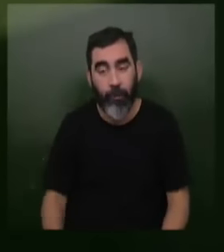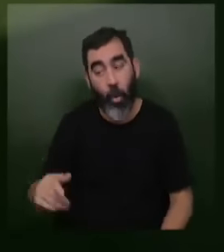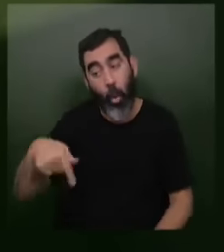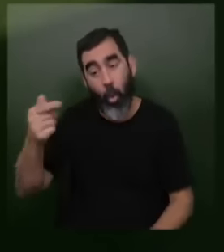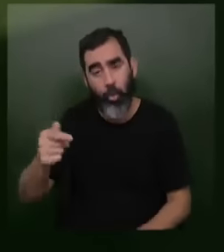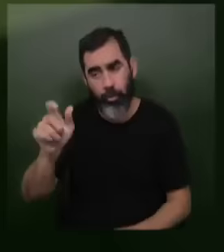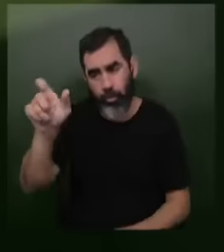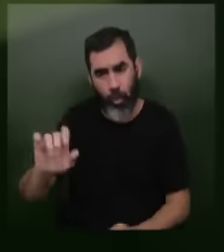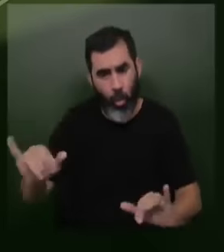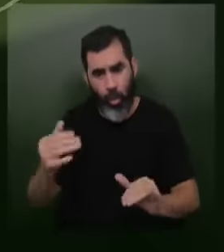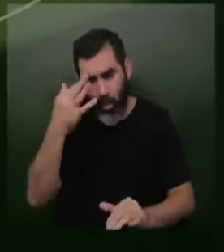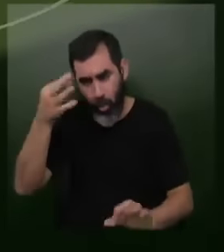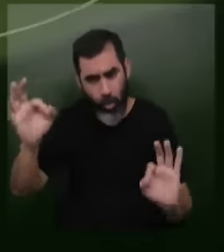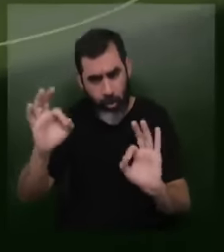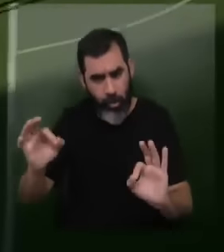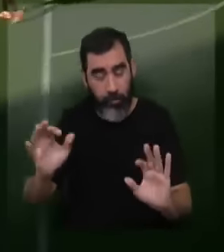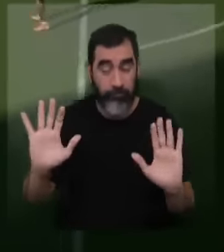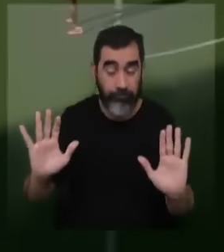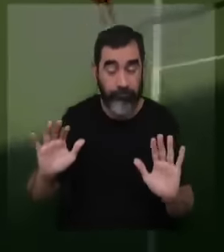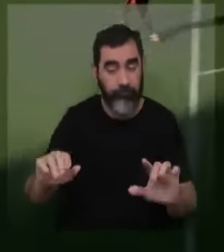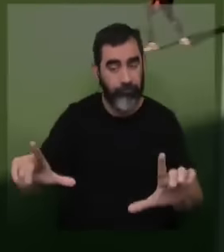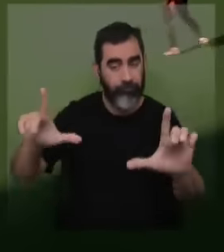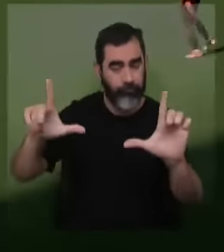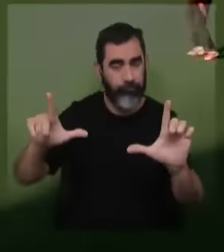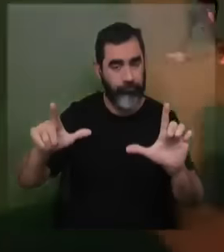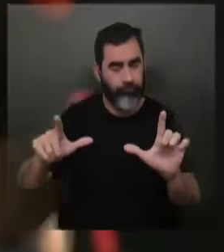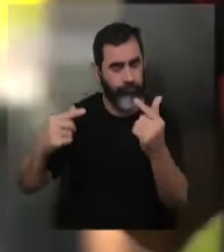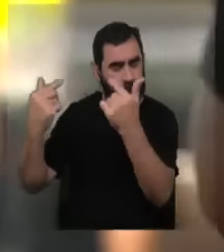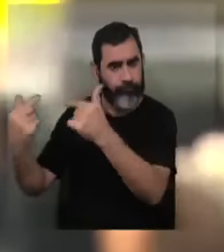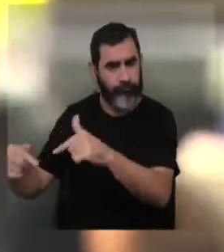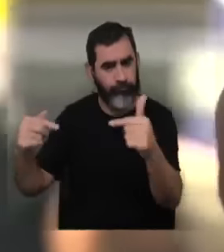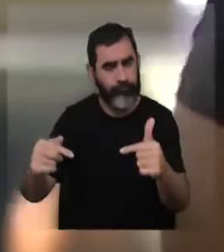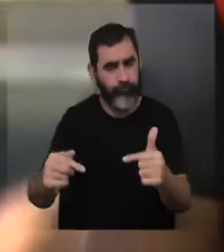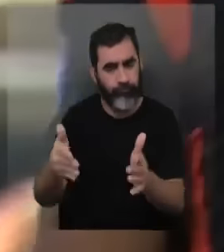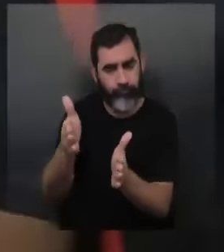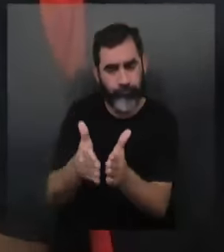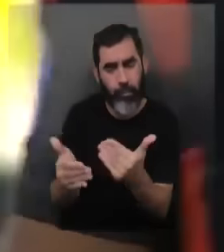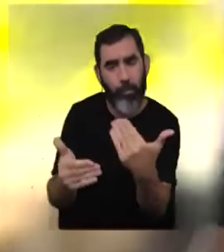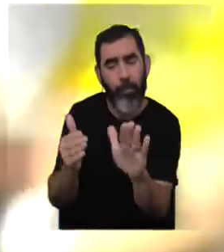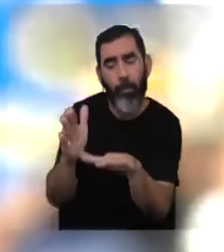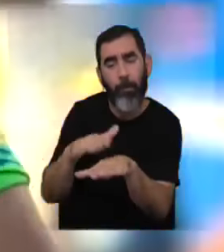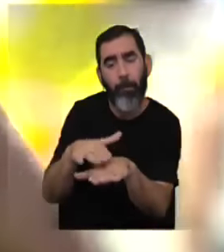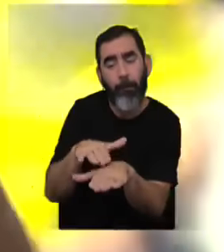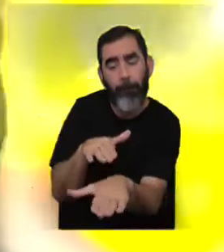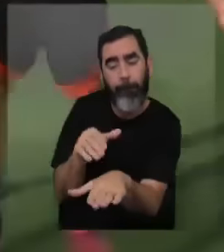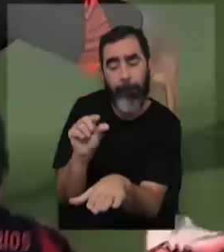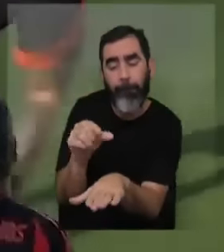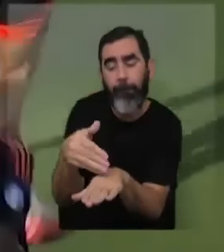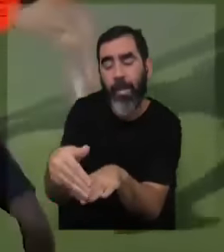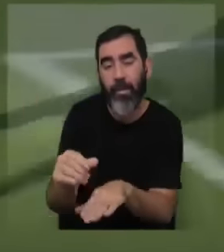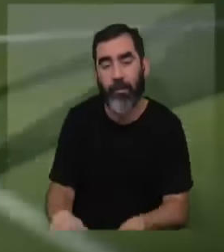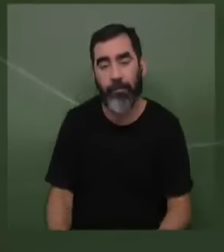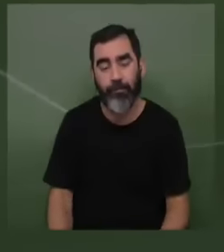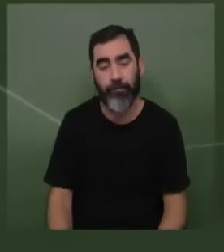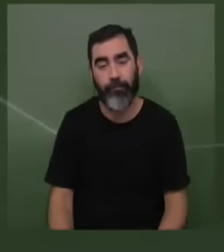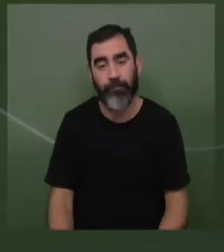es Córdoba luego la imagen que nos mostraron es el pie izquierdo de de David